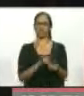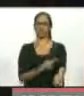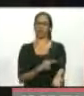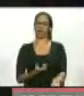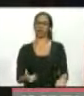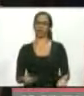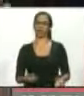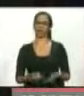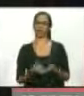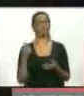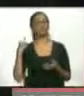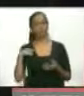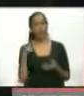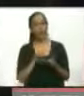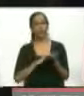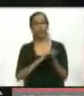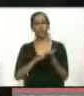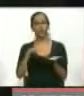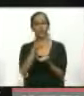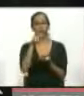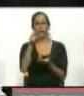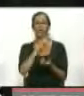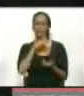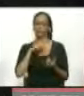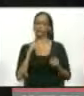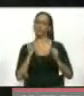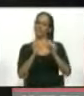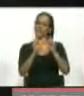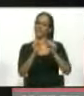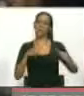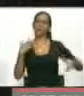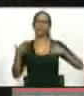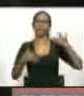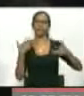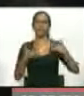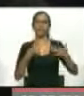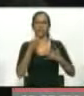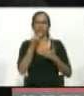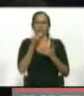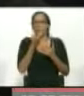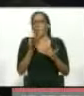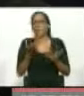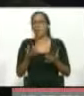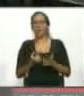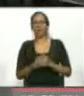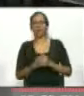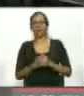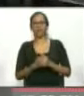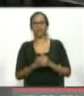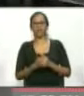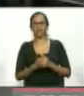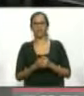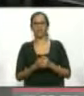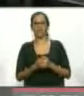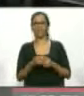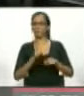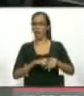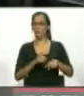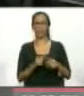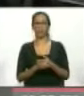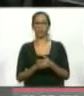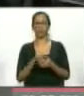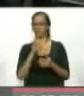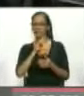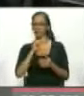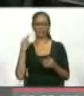trata de resuelve tu lío y nosotros seguiremos disfrutando de tener las buenas tertulias de significa ir a mantiene ni siquiera mantiene una